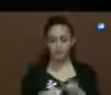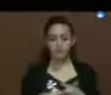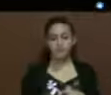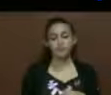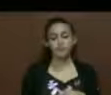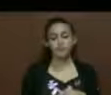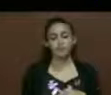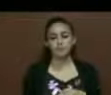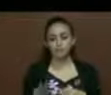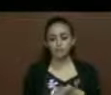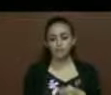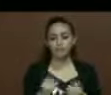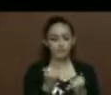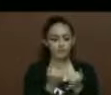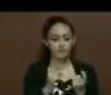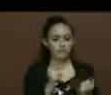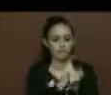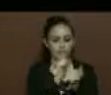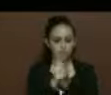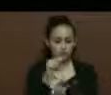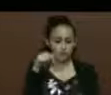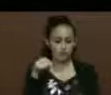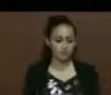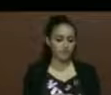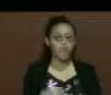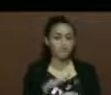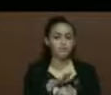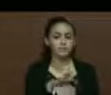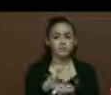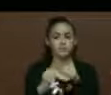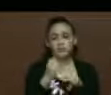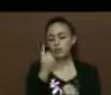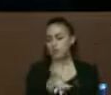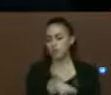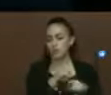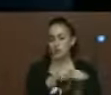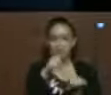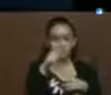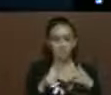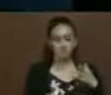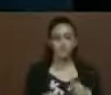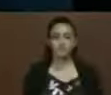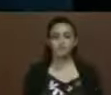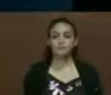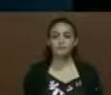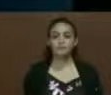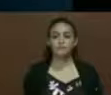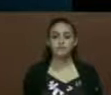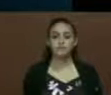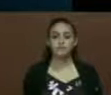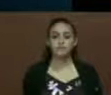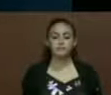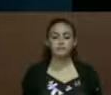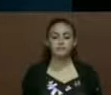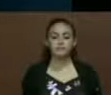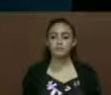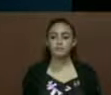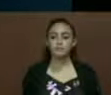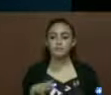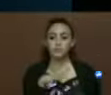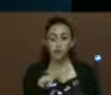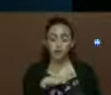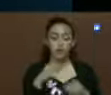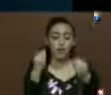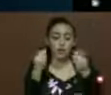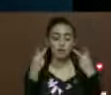entonces están encontrando acá nichos de oportunidad y están regresando a invertir. Hay